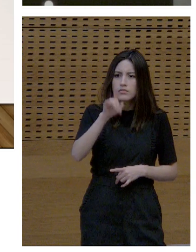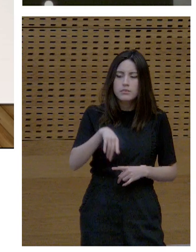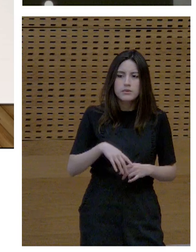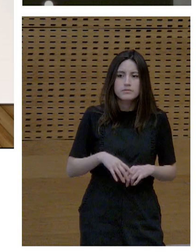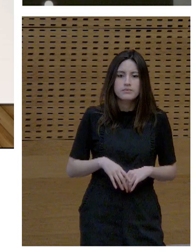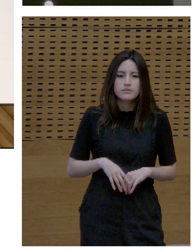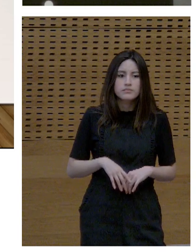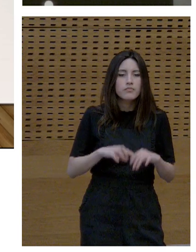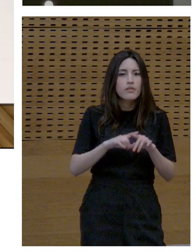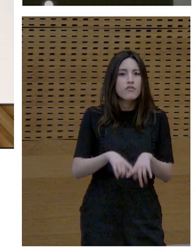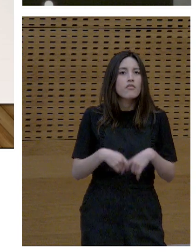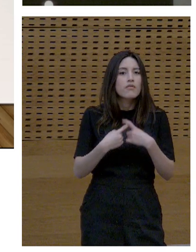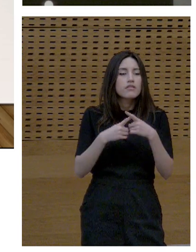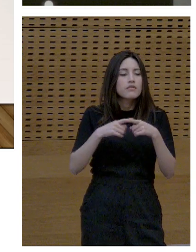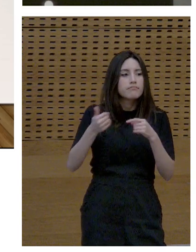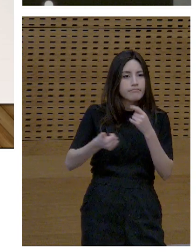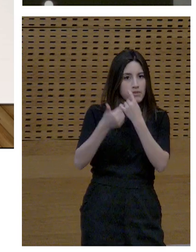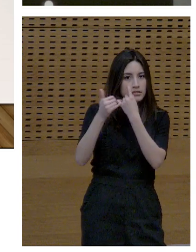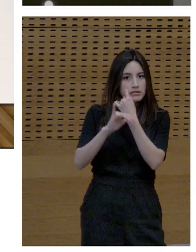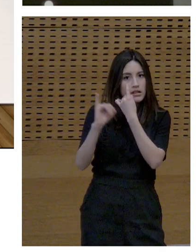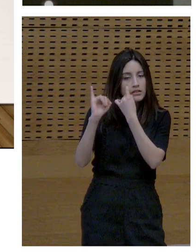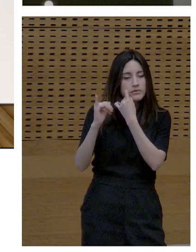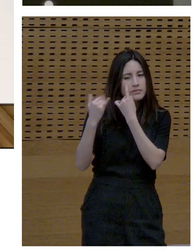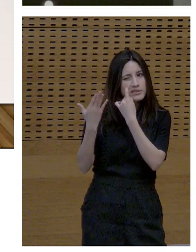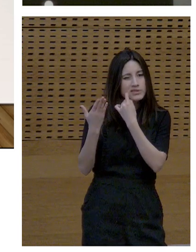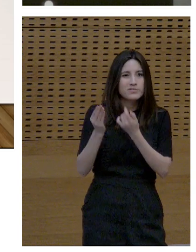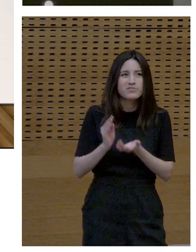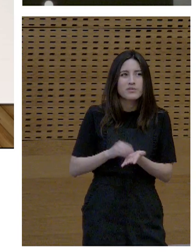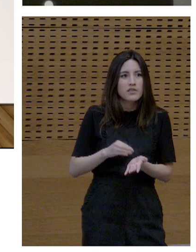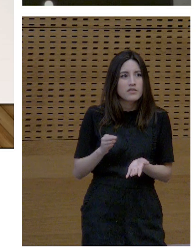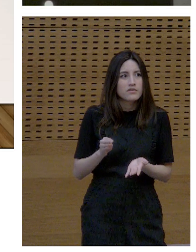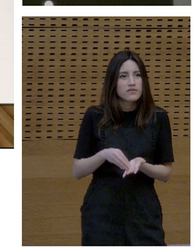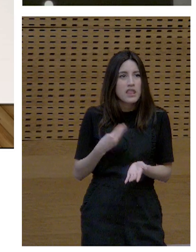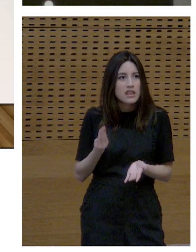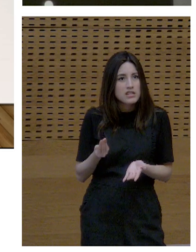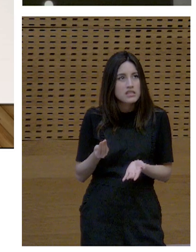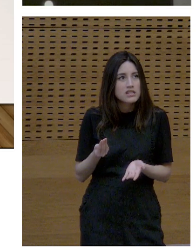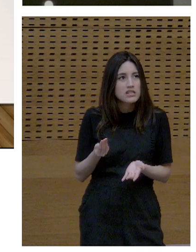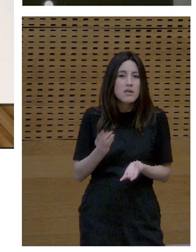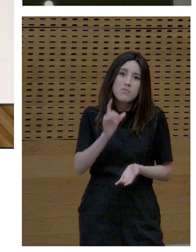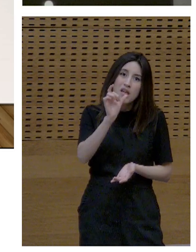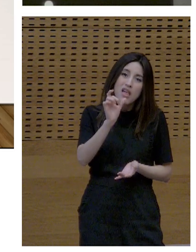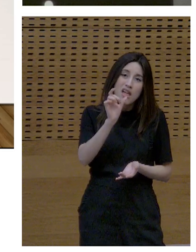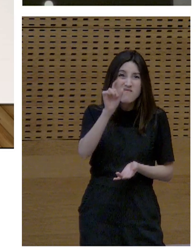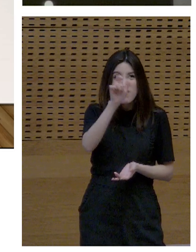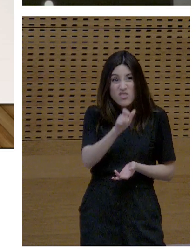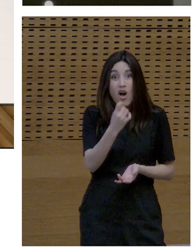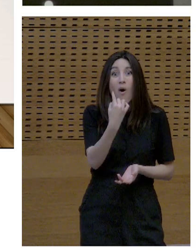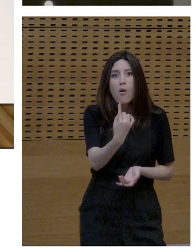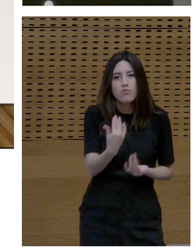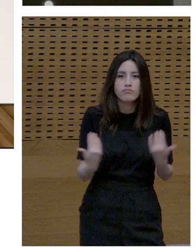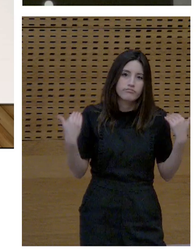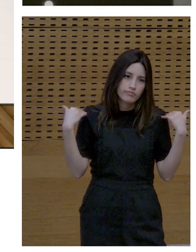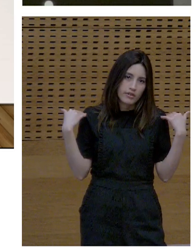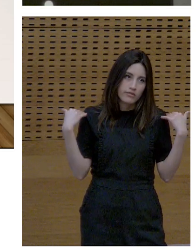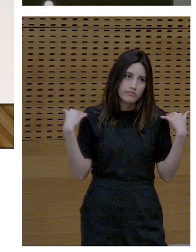Hay más familiares, pero realmente muchas veces el cuidado recae en uno o en unos pocos. Se